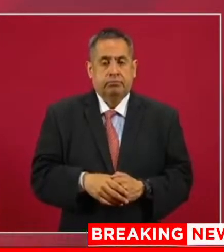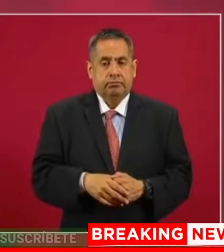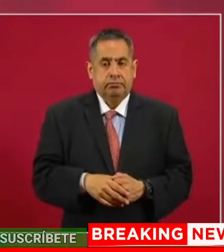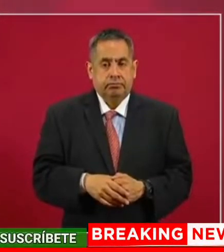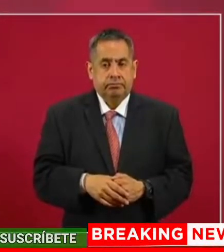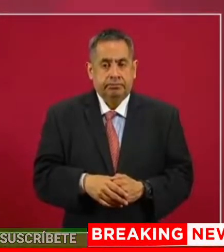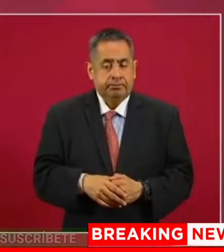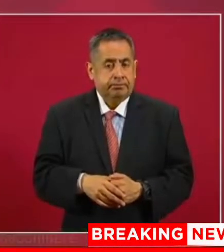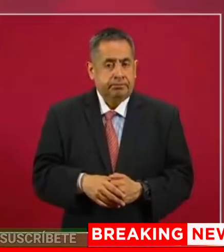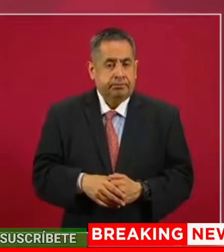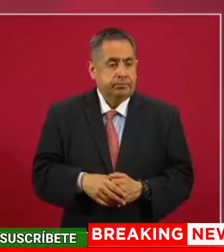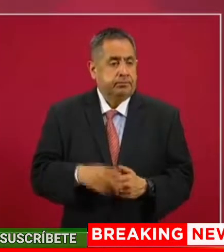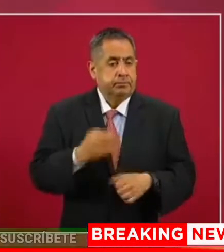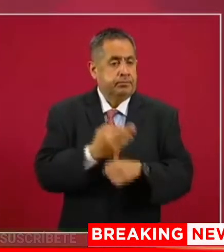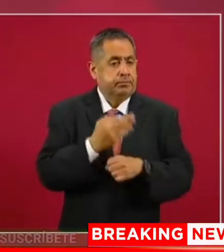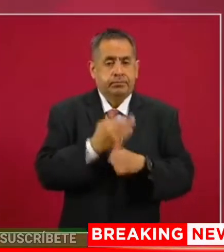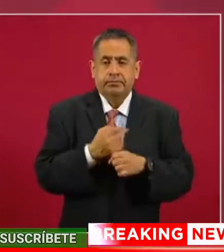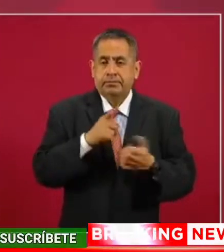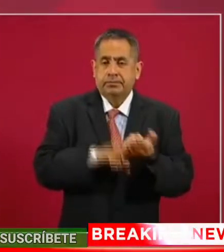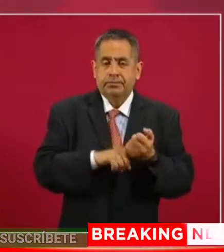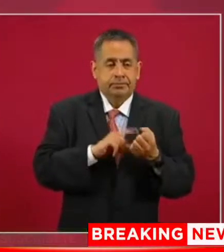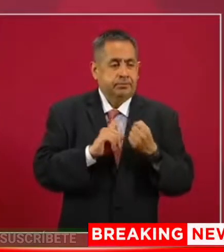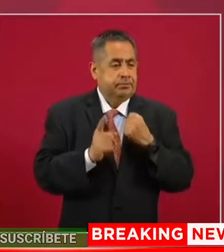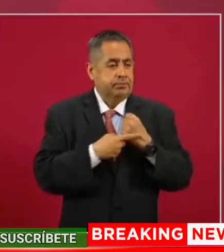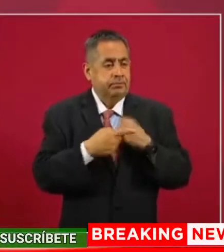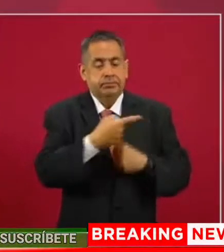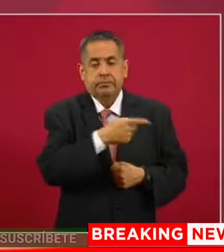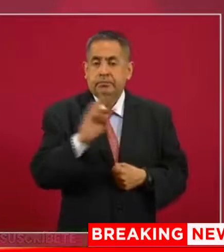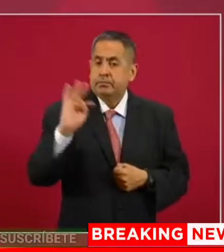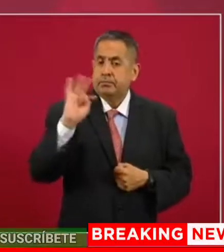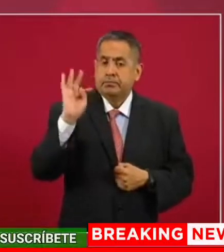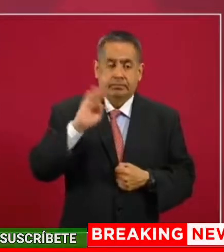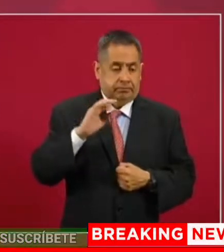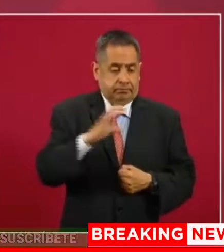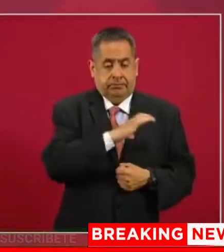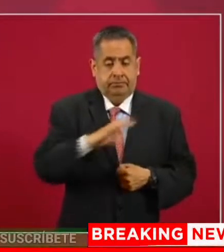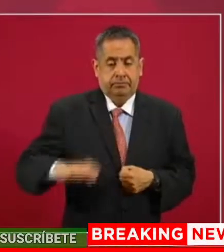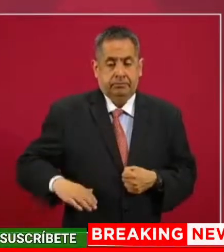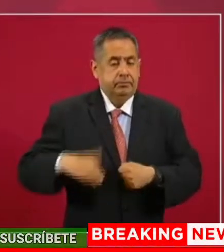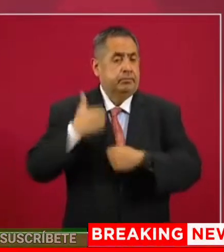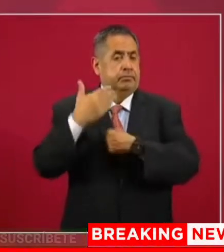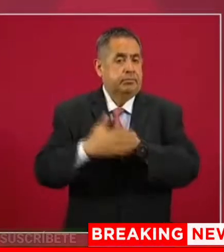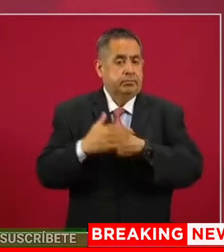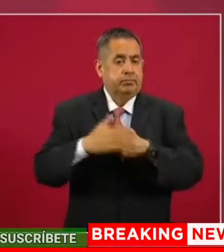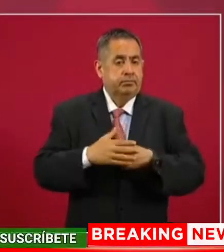el que está de posible candidato del PAN a la gobernatura,